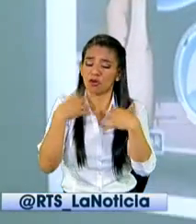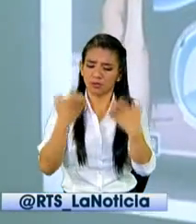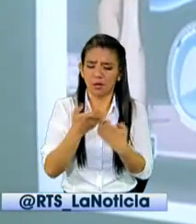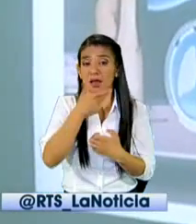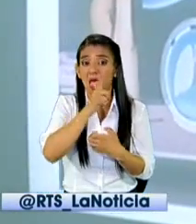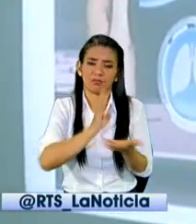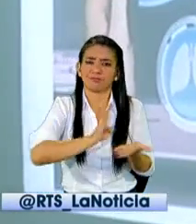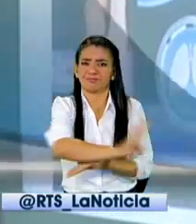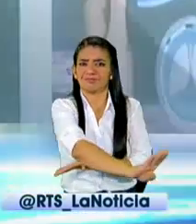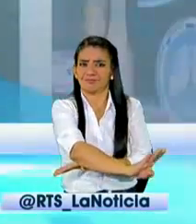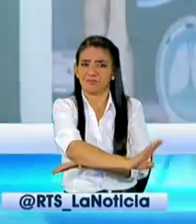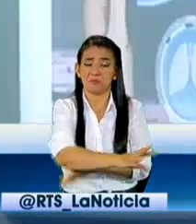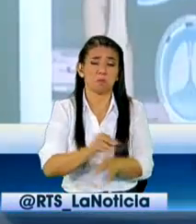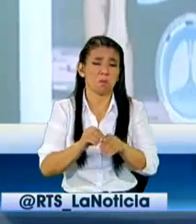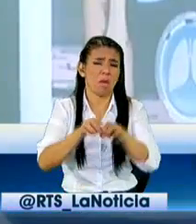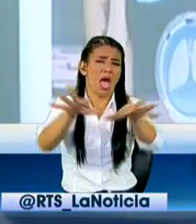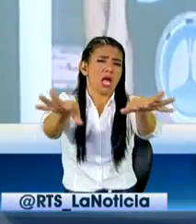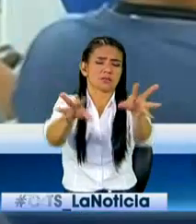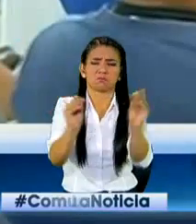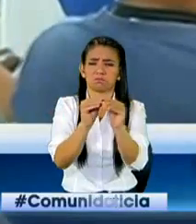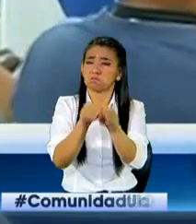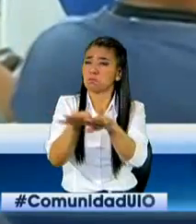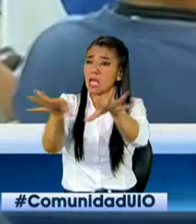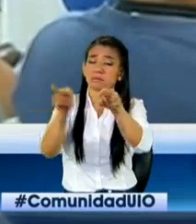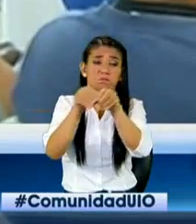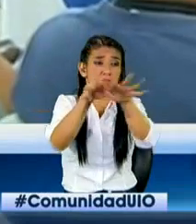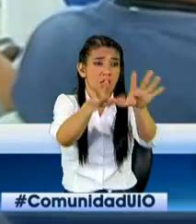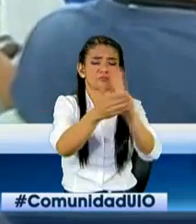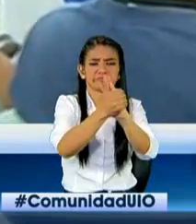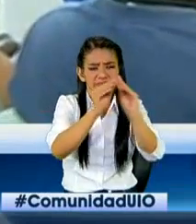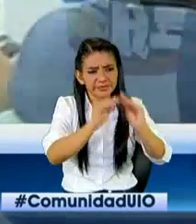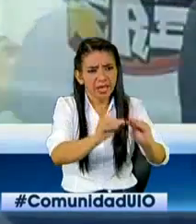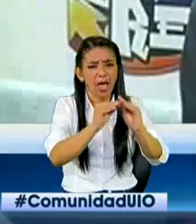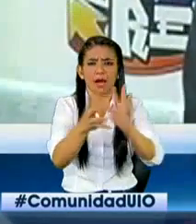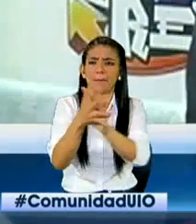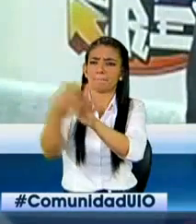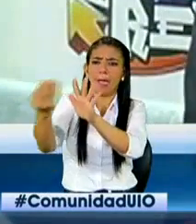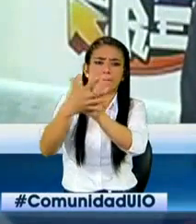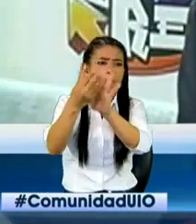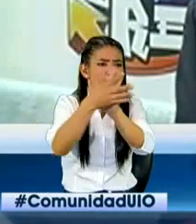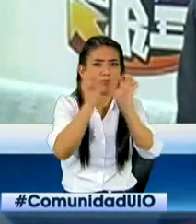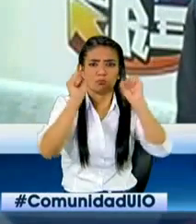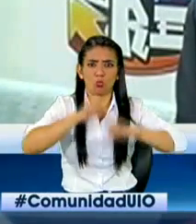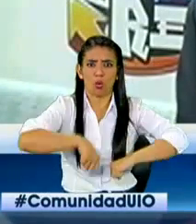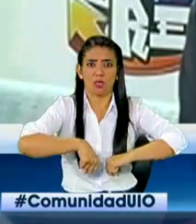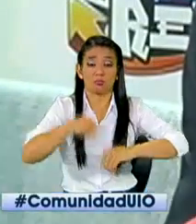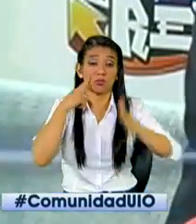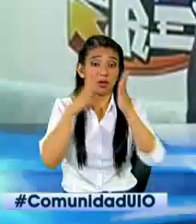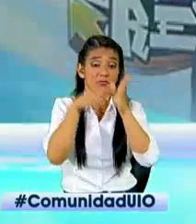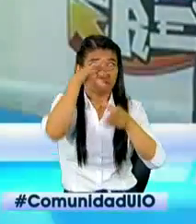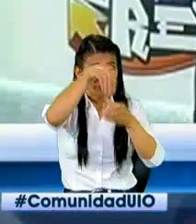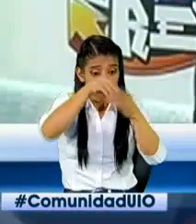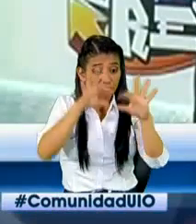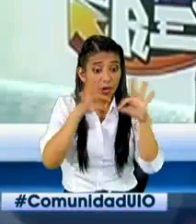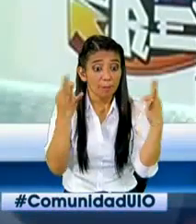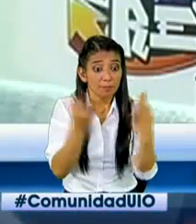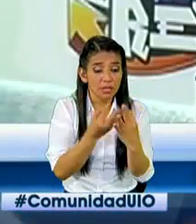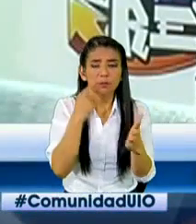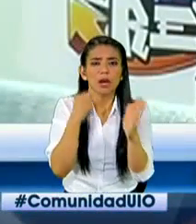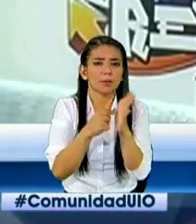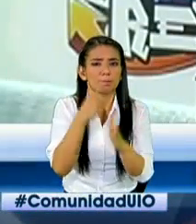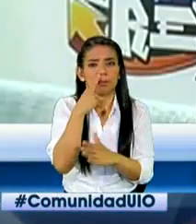consigna es ampliar aquel margen con la multiplicación de charlas informativas. Al interior de la familia hay